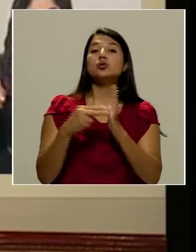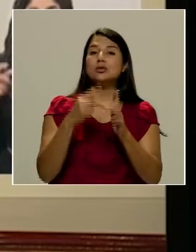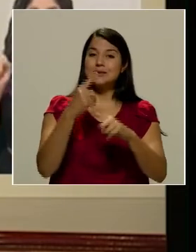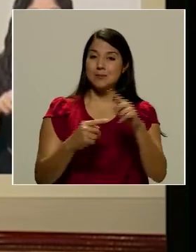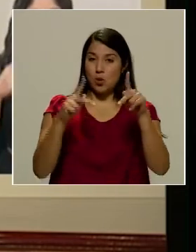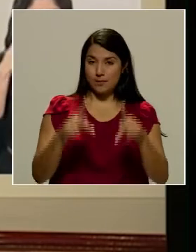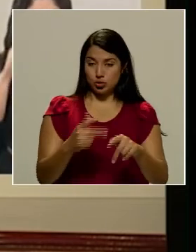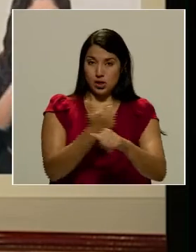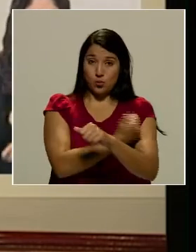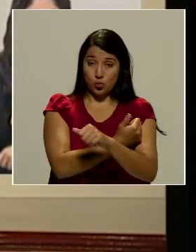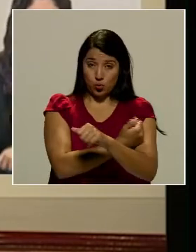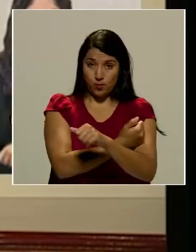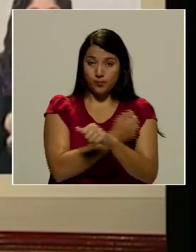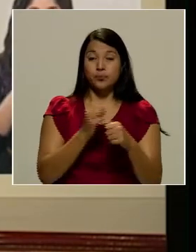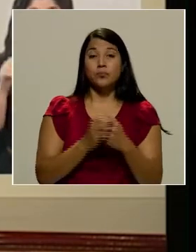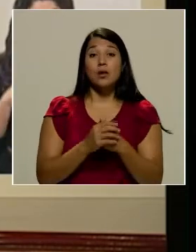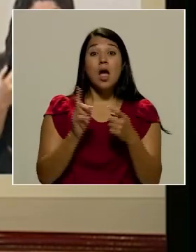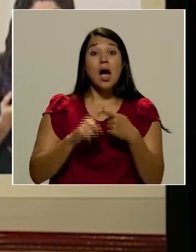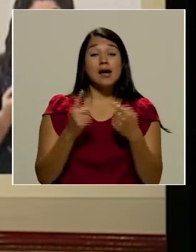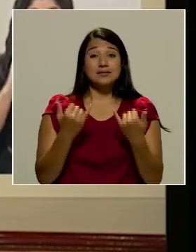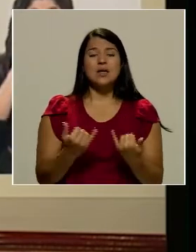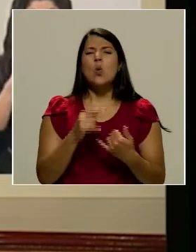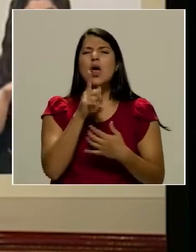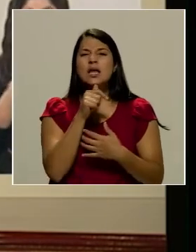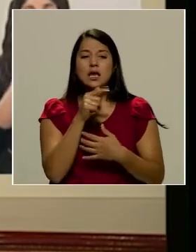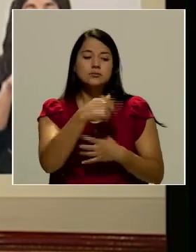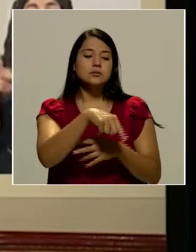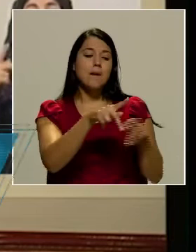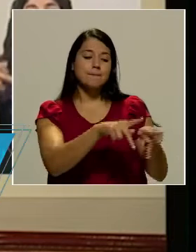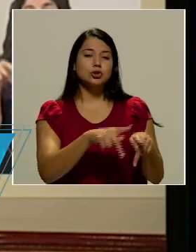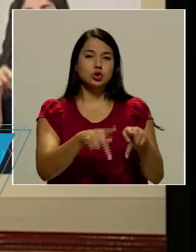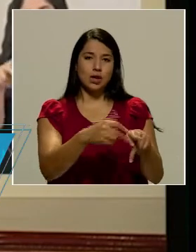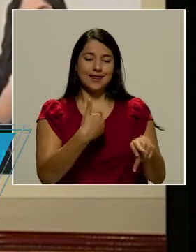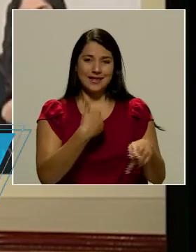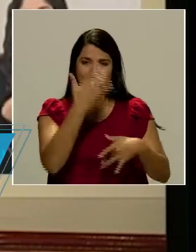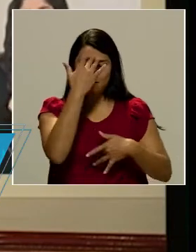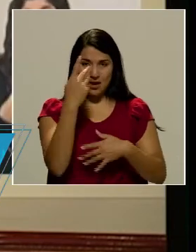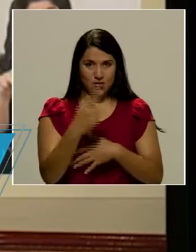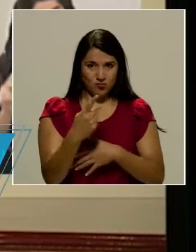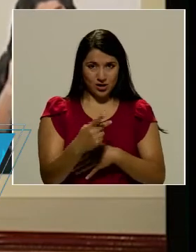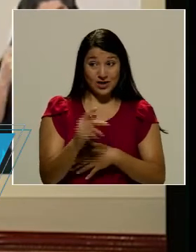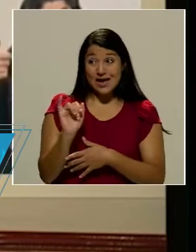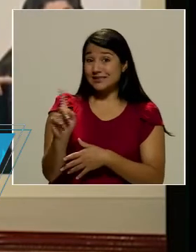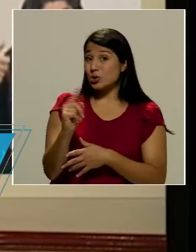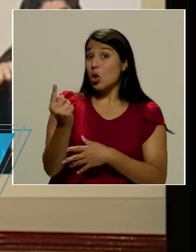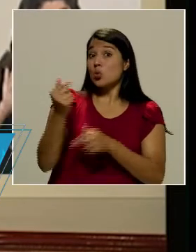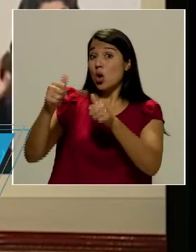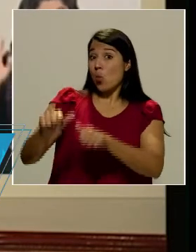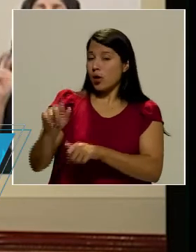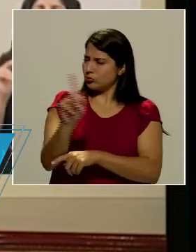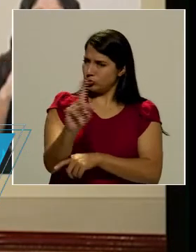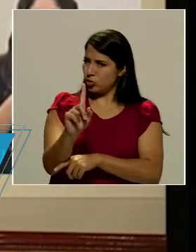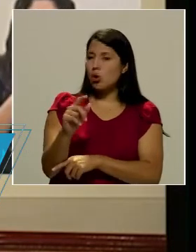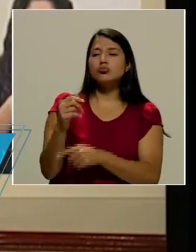vacunadas, que cubrirían por el momento a la población de riesgo. No es el único acuerdo bilateral que se está negociando,